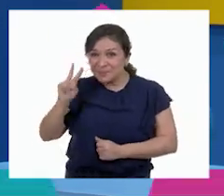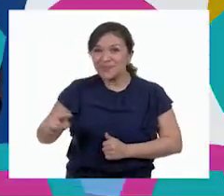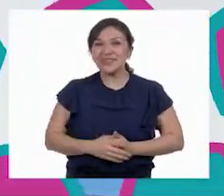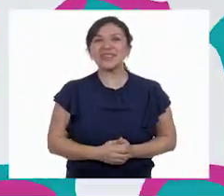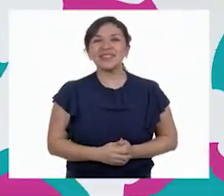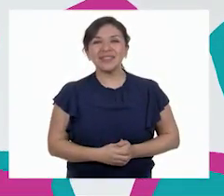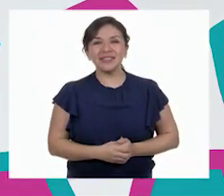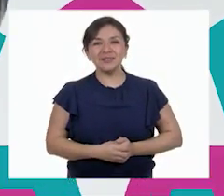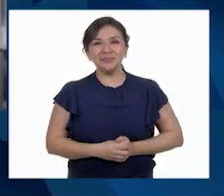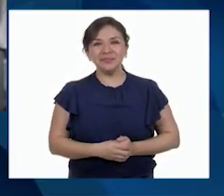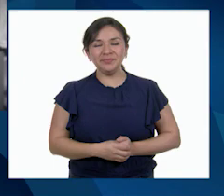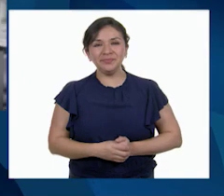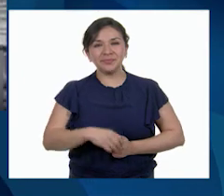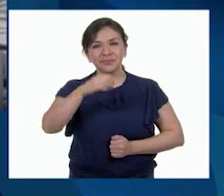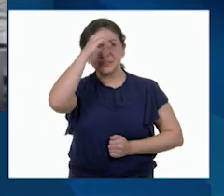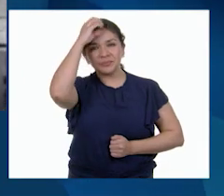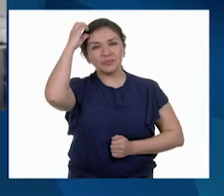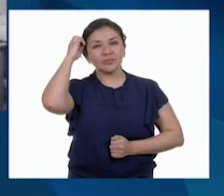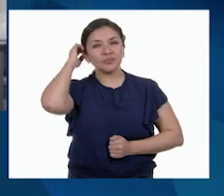Sí.